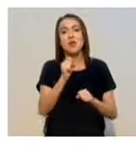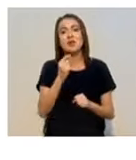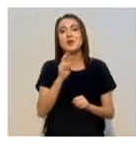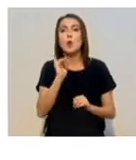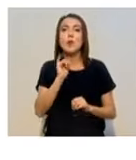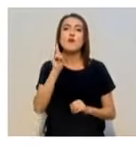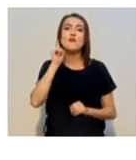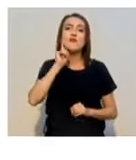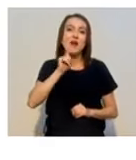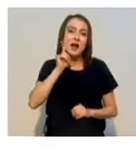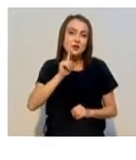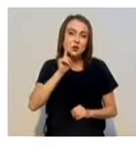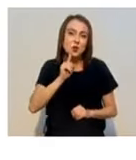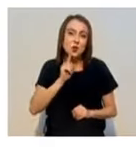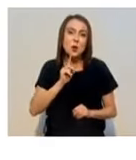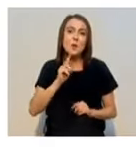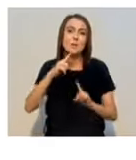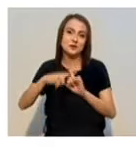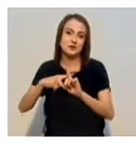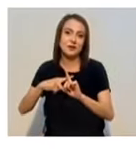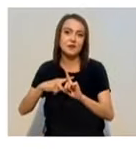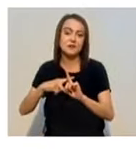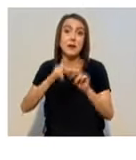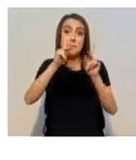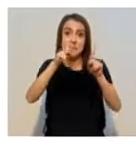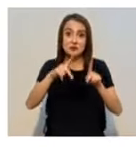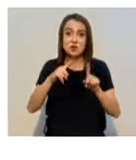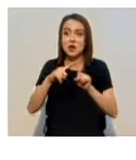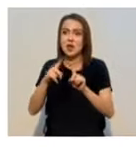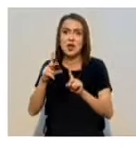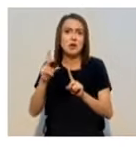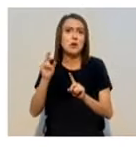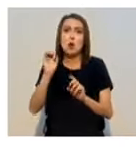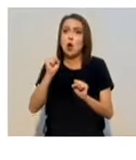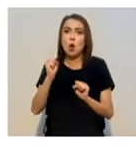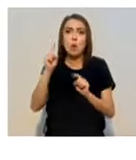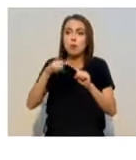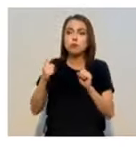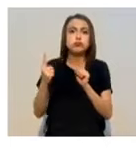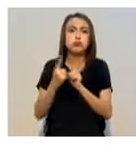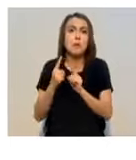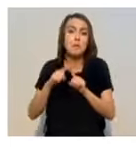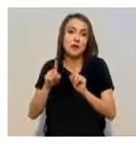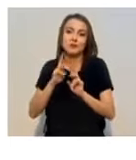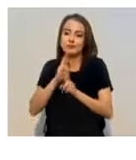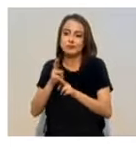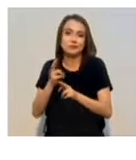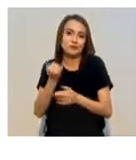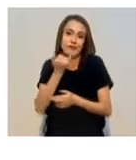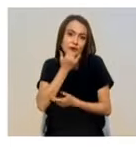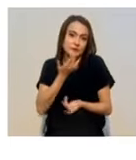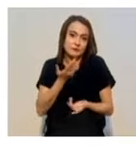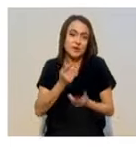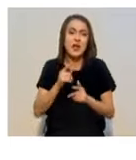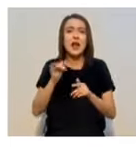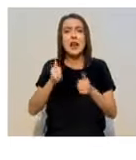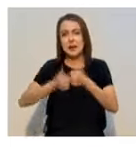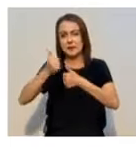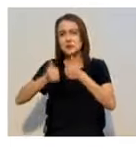falsos positivos, o sea, personas que la prueba les da positivo, pero que no necesariamente estuvieron expuestos al virus. La mayoría sí van a